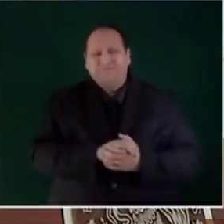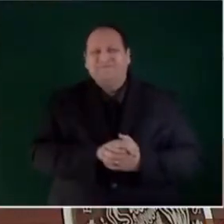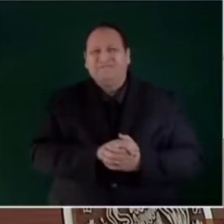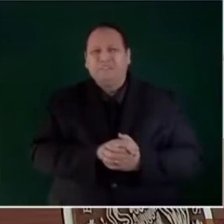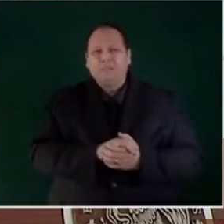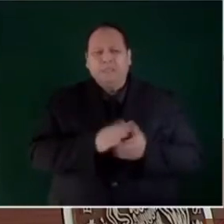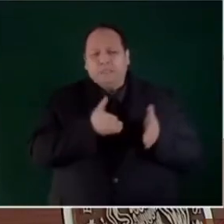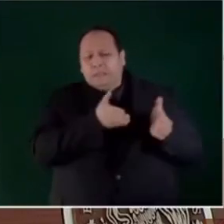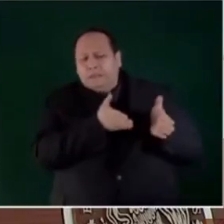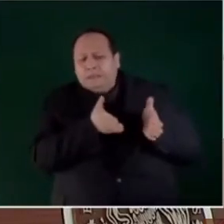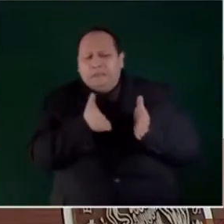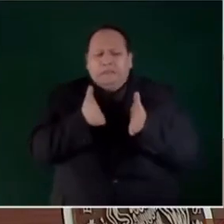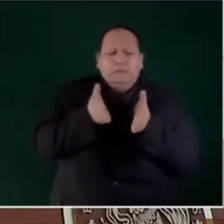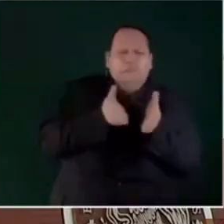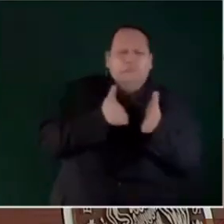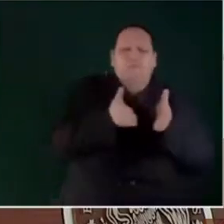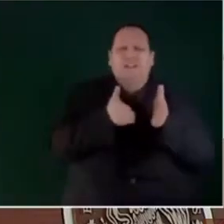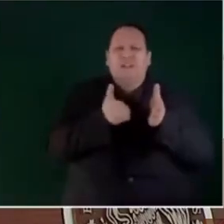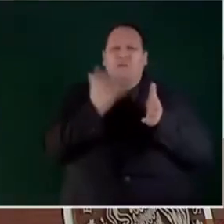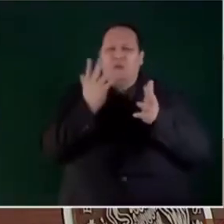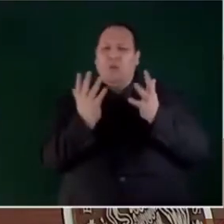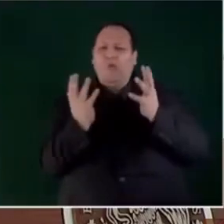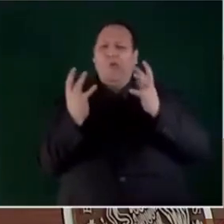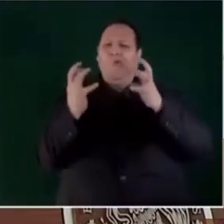limpiar el camino, desbrozar el camino